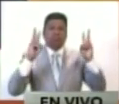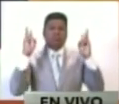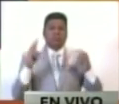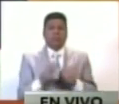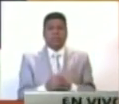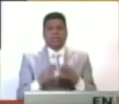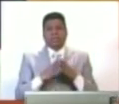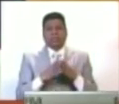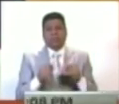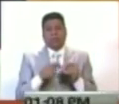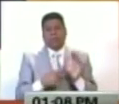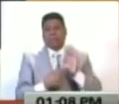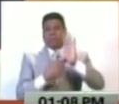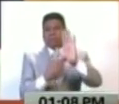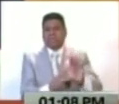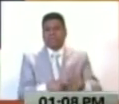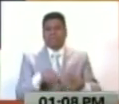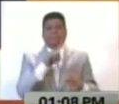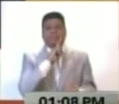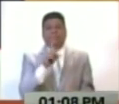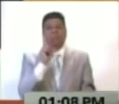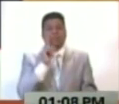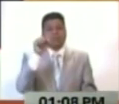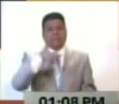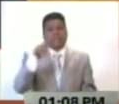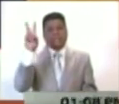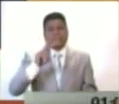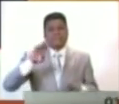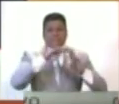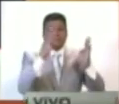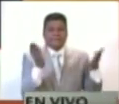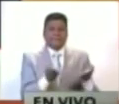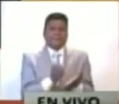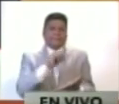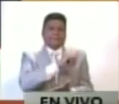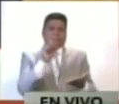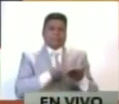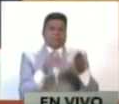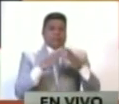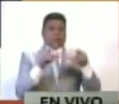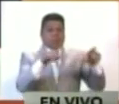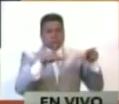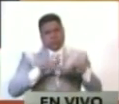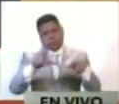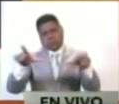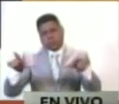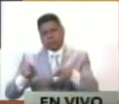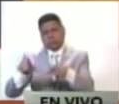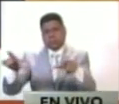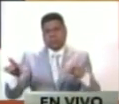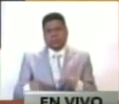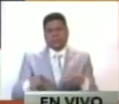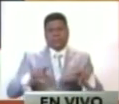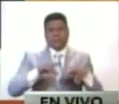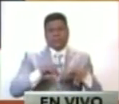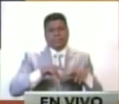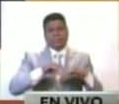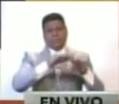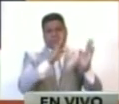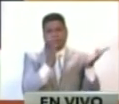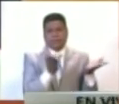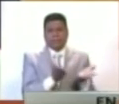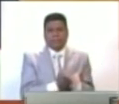de representación el nombre de nuestro país por el mundo entero, por todos los rincones del planeta. El presidente Maduro